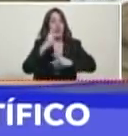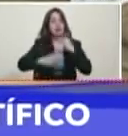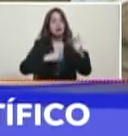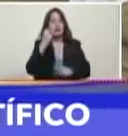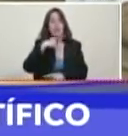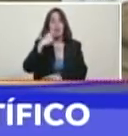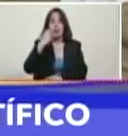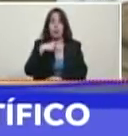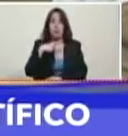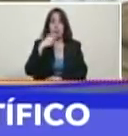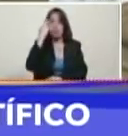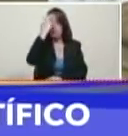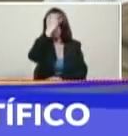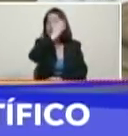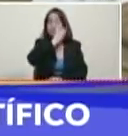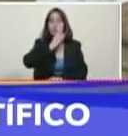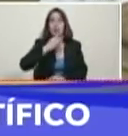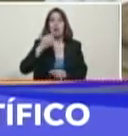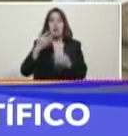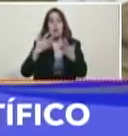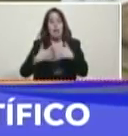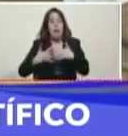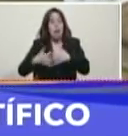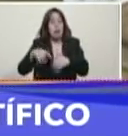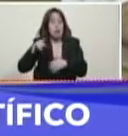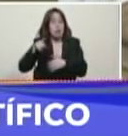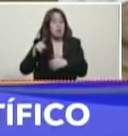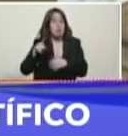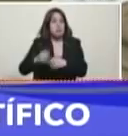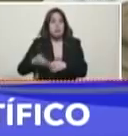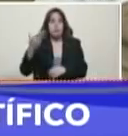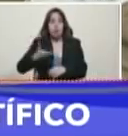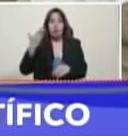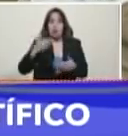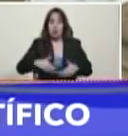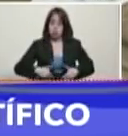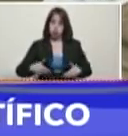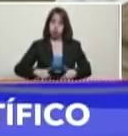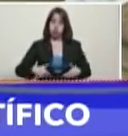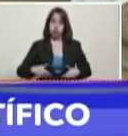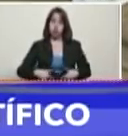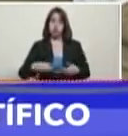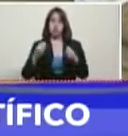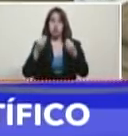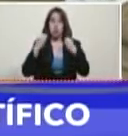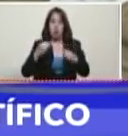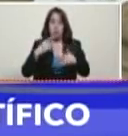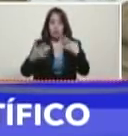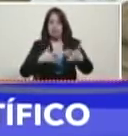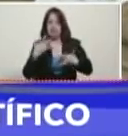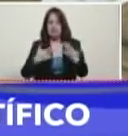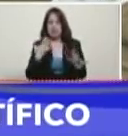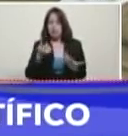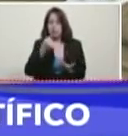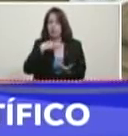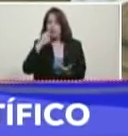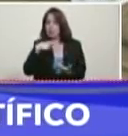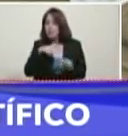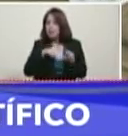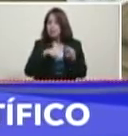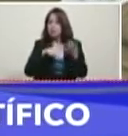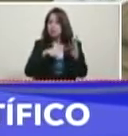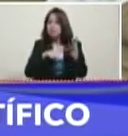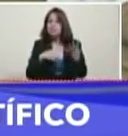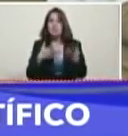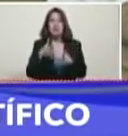medicamentos. Desde Quimbiotec hemos hecho esfuerzos importantes en la síntesis de principios activos en nuestras modestas